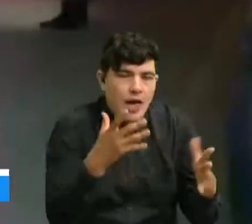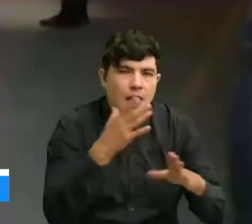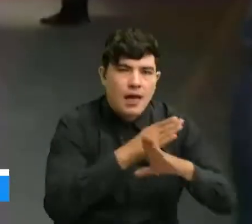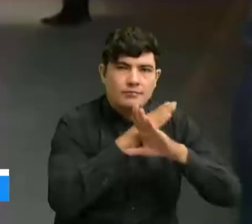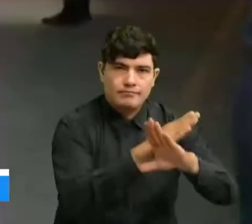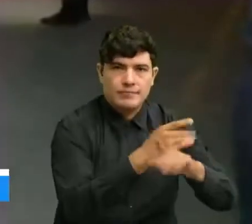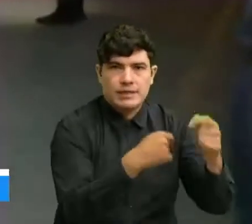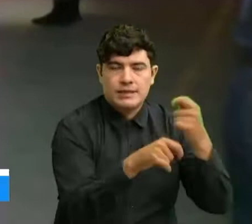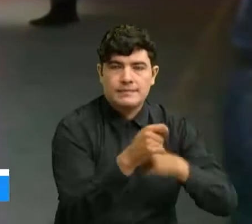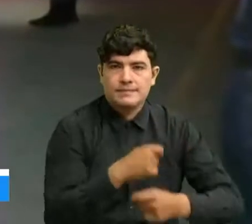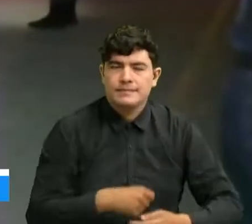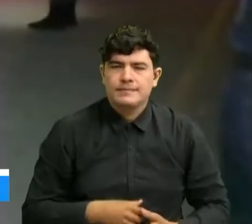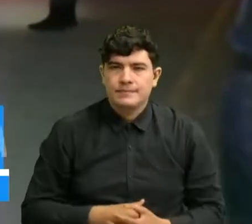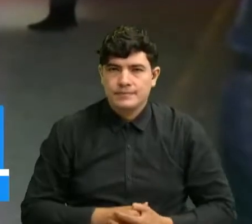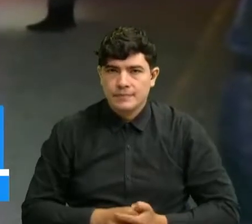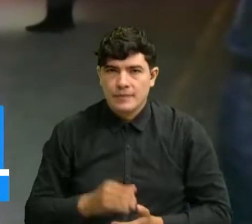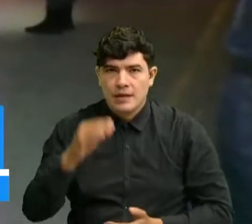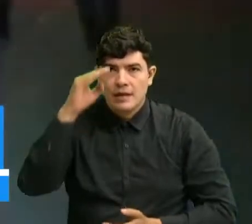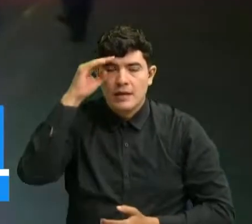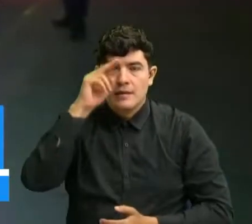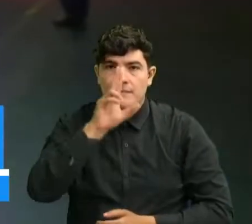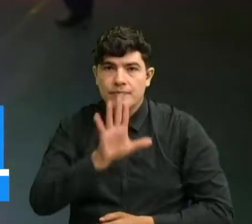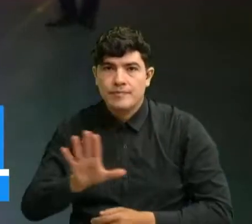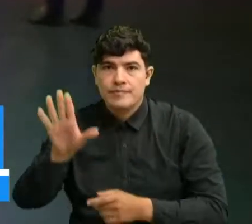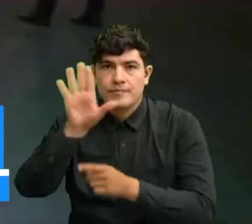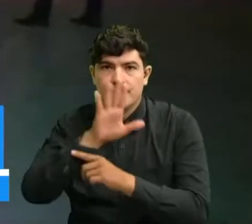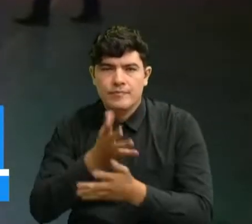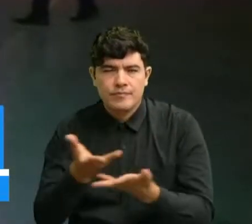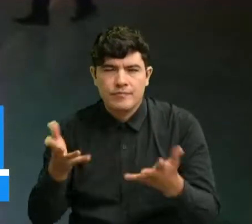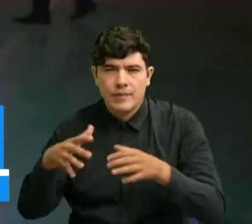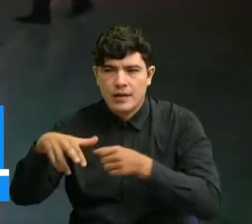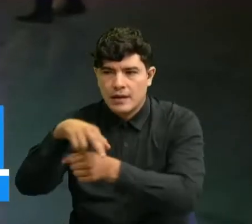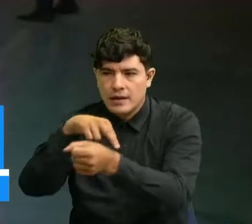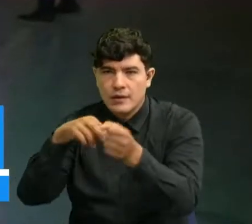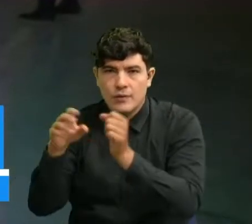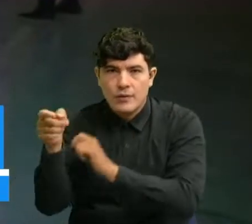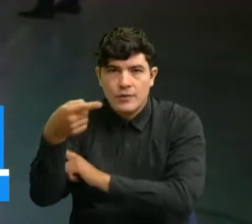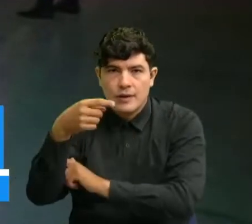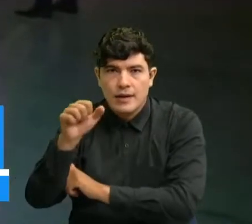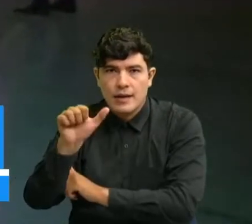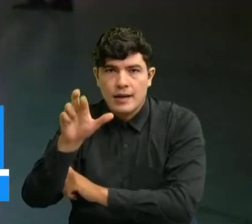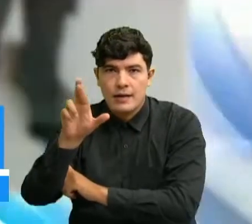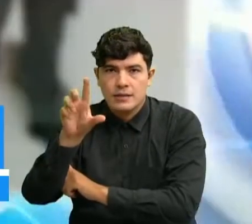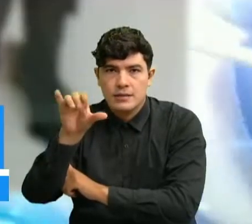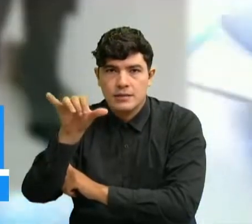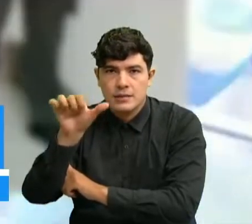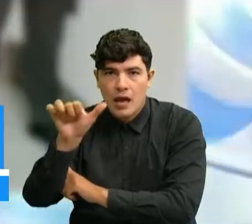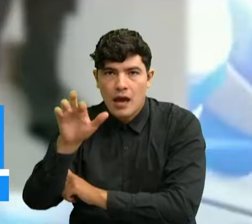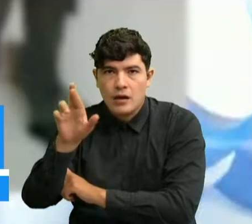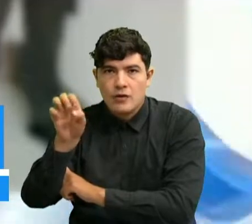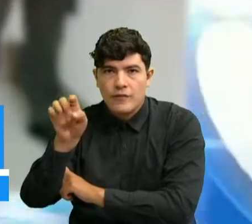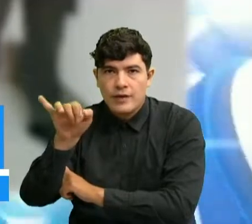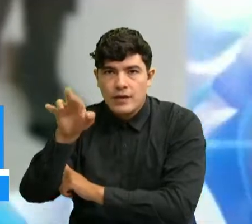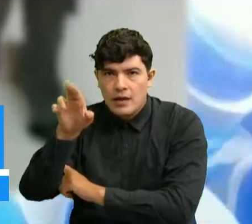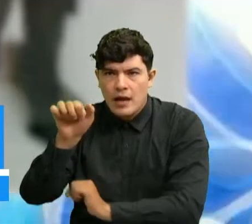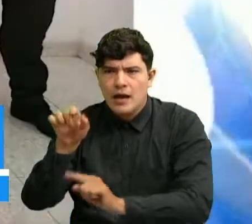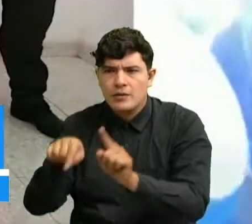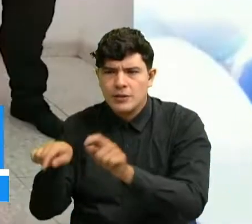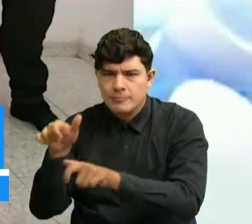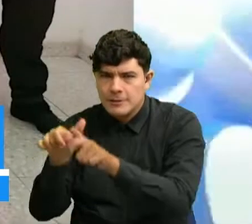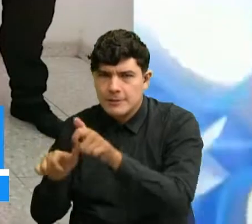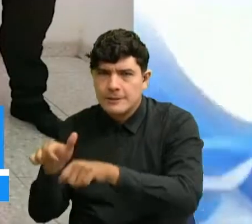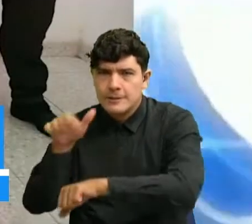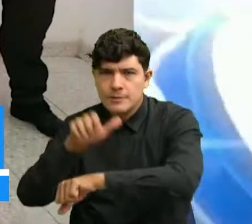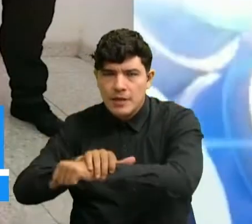En actividades adelantadas por la Policía Nacional en García Rovira durante el puente festivo, dejó como resultado varias personas detenidas,